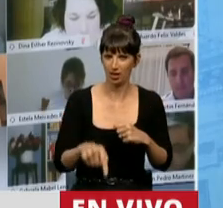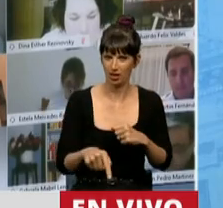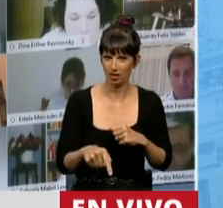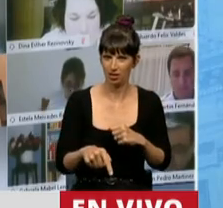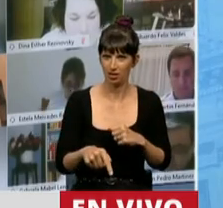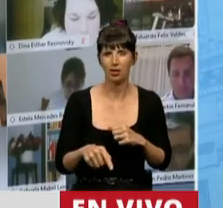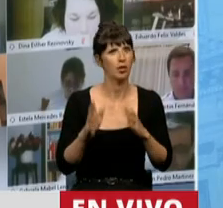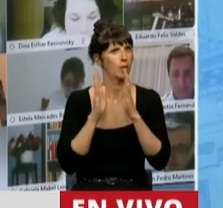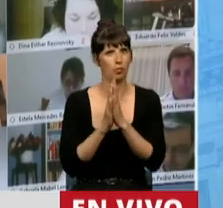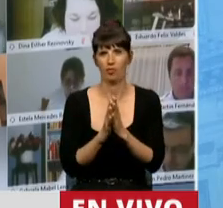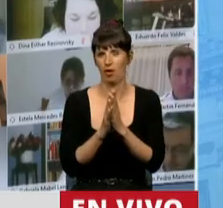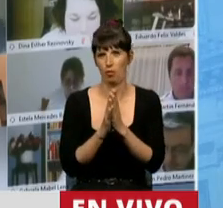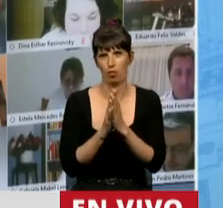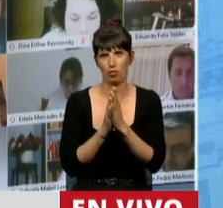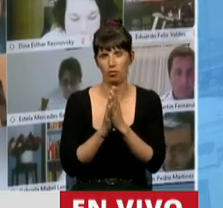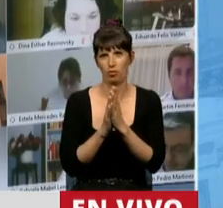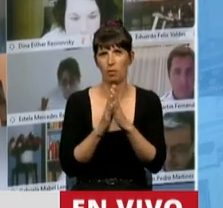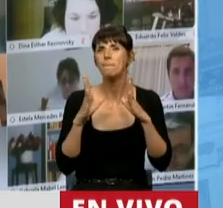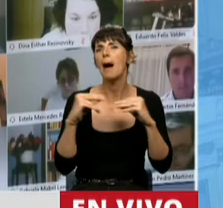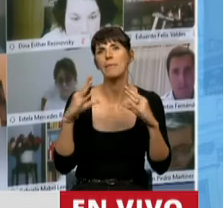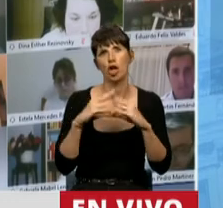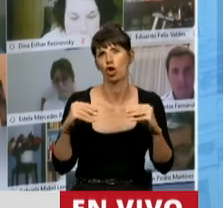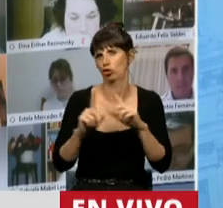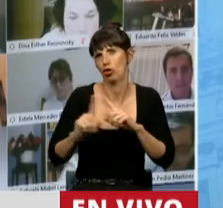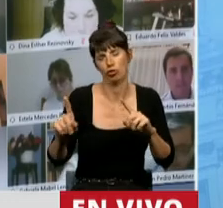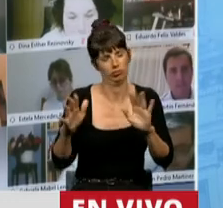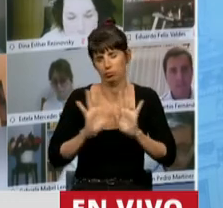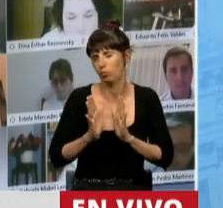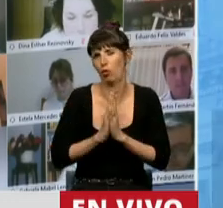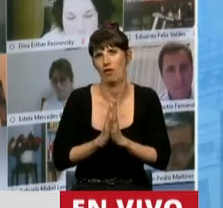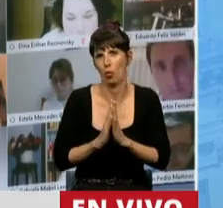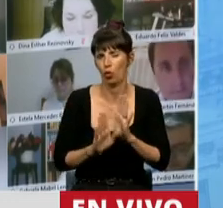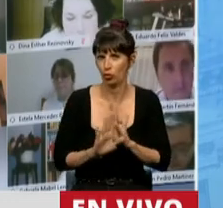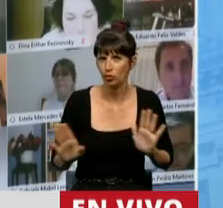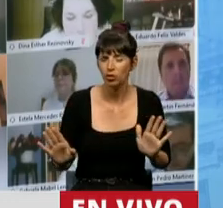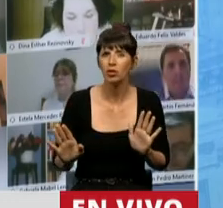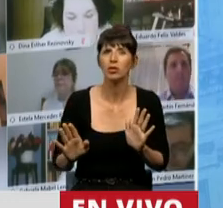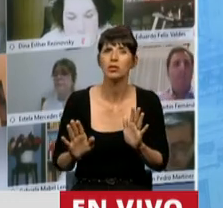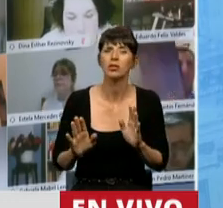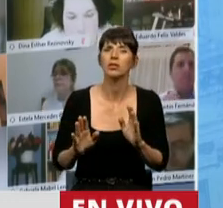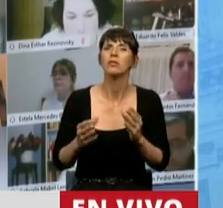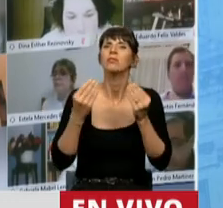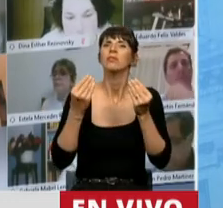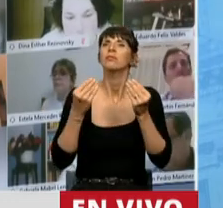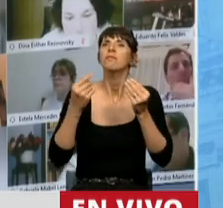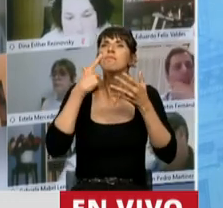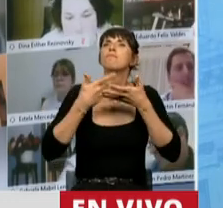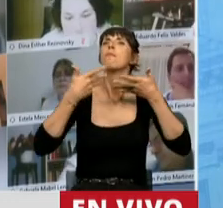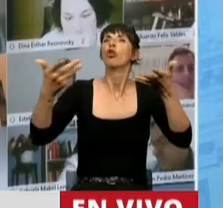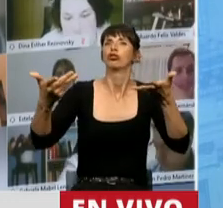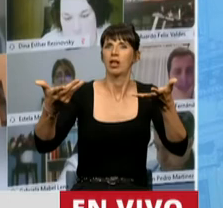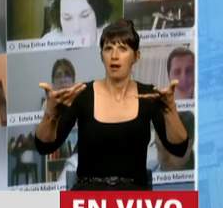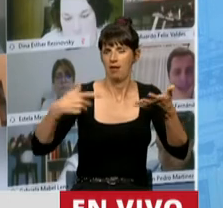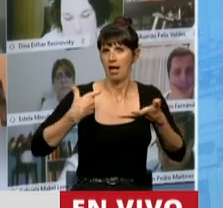demasiados papelones tenemos que soportar, en nombre del mensaje que tenemos que darle a la sociedad,